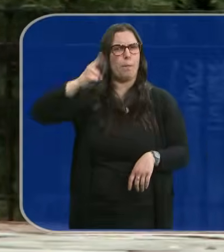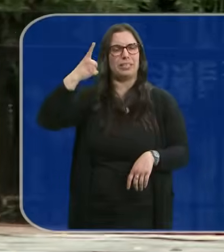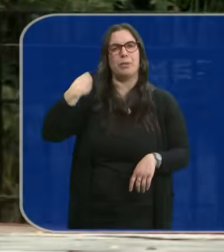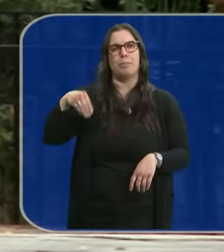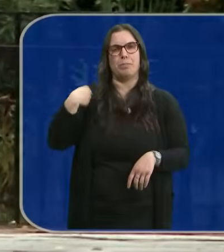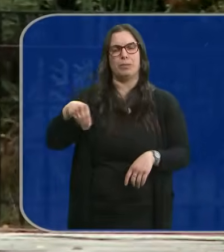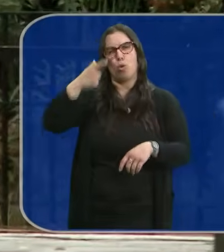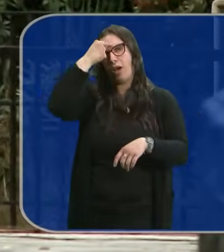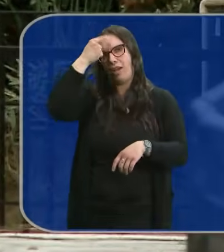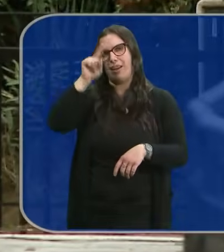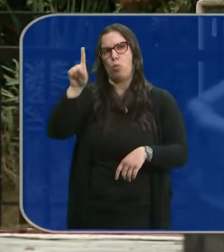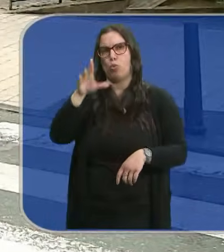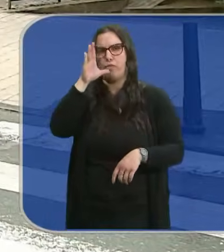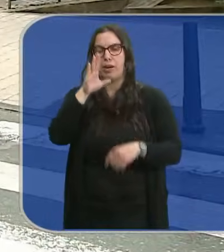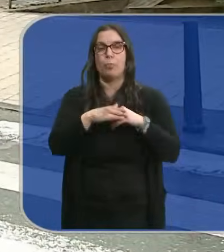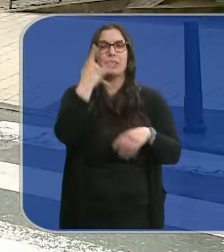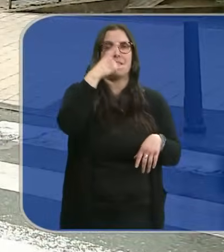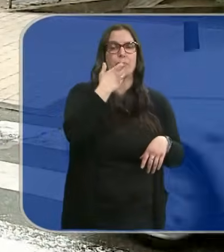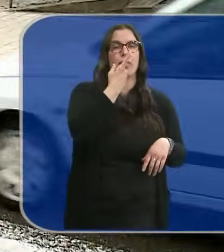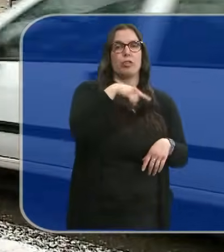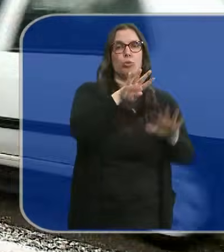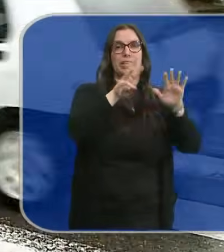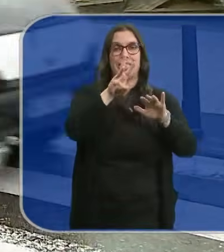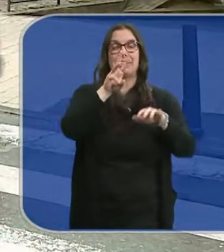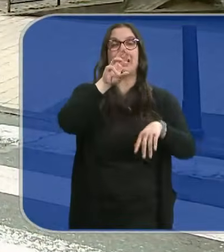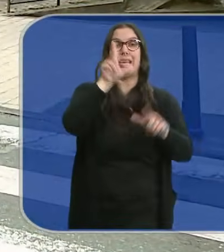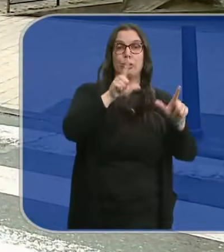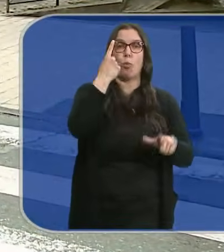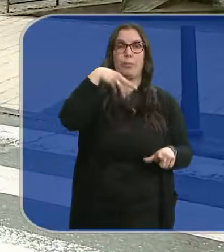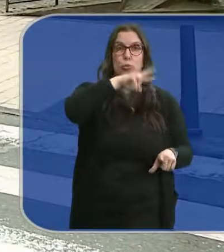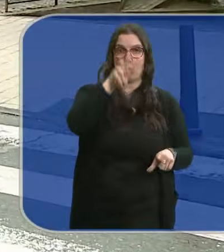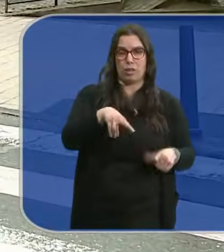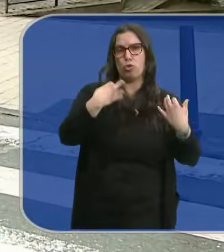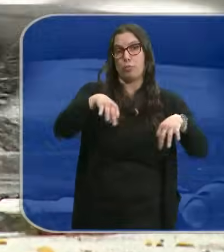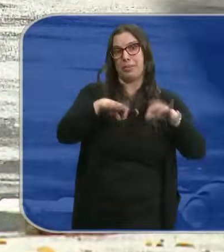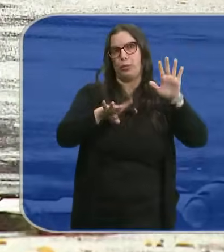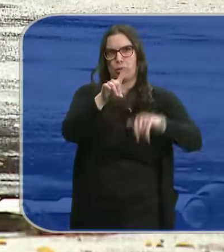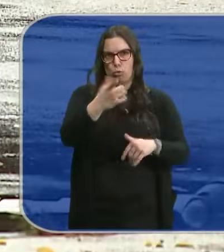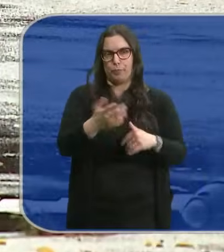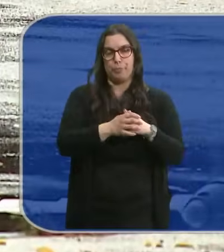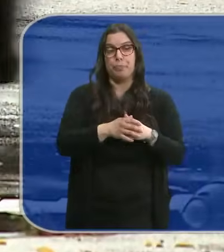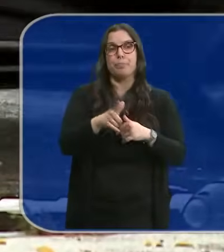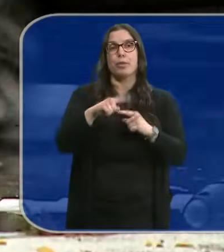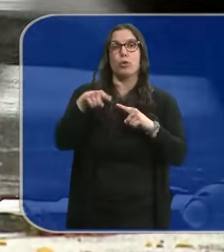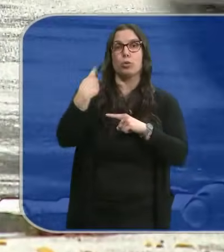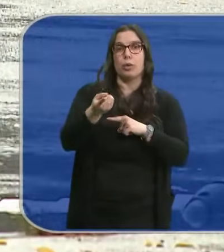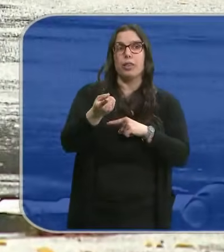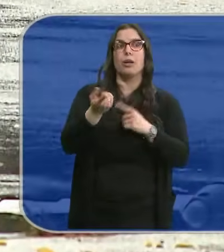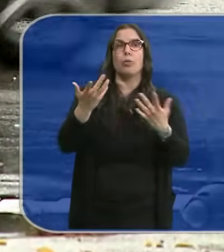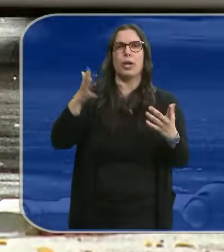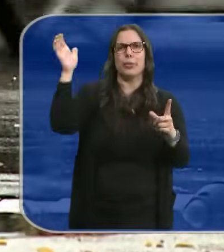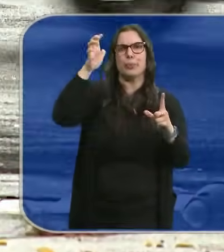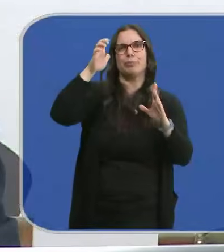En Salamanca, por ejemplo, se han recogido 193 litros por metro cuadrado, lo normal son 91. Esto ha provocado un déficit